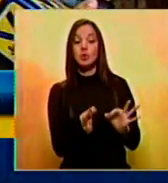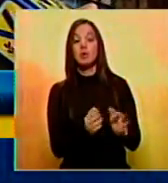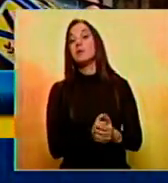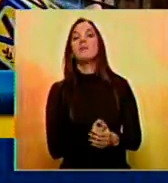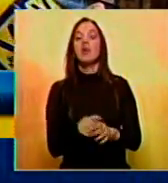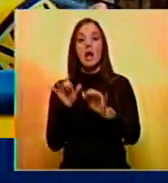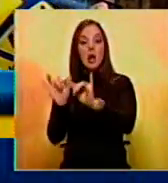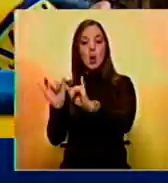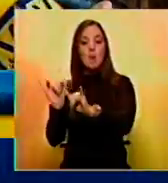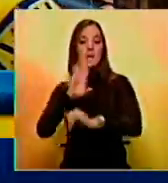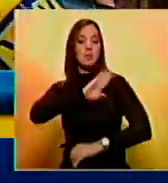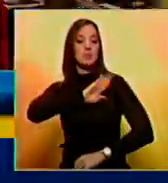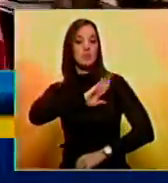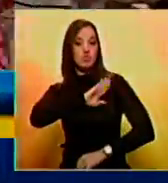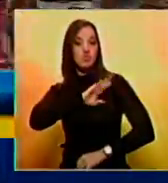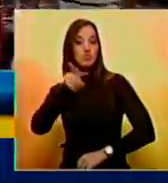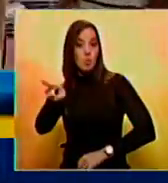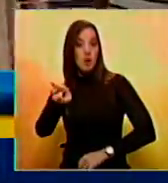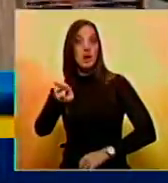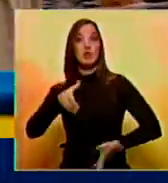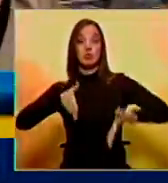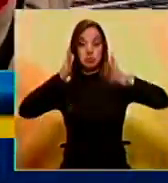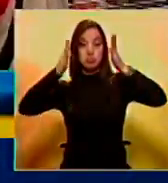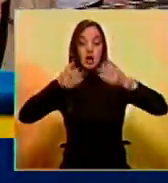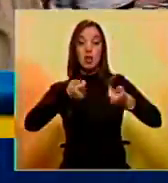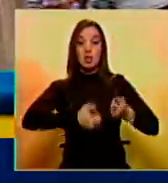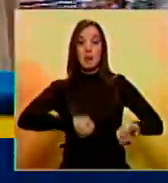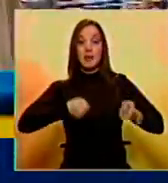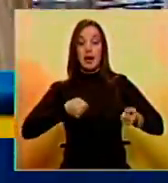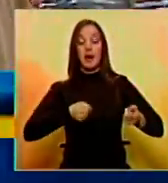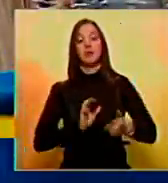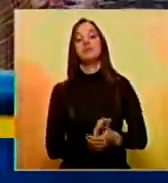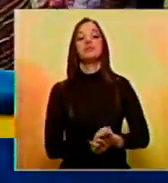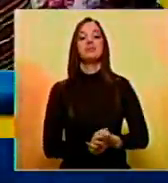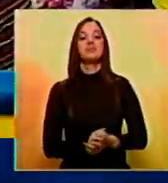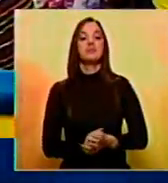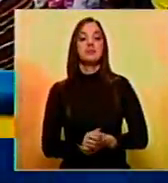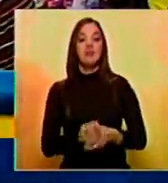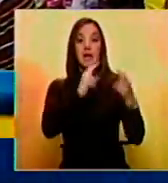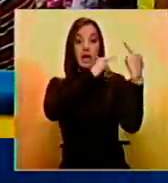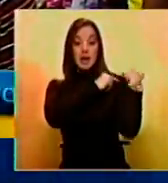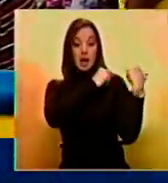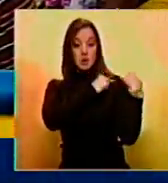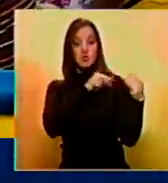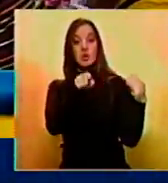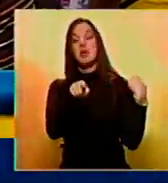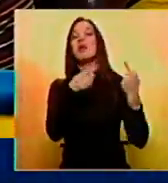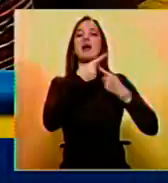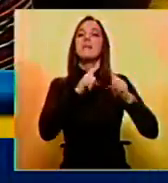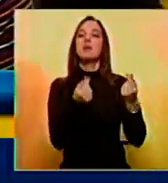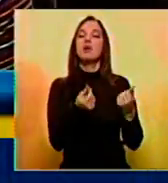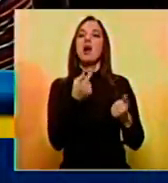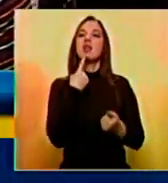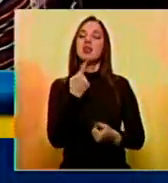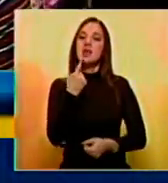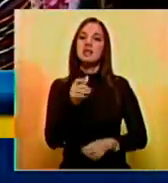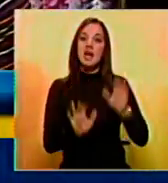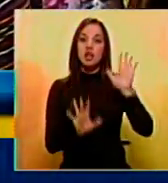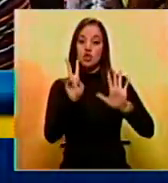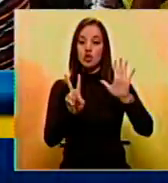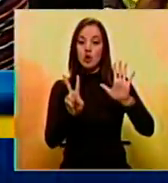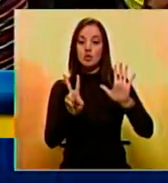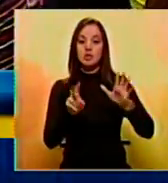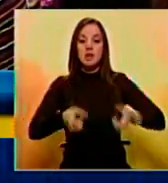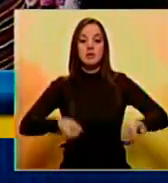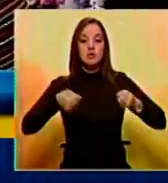los propietarios del establecimiento. Autoridades de la Superintendencia de Precios Justos destacaron que ya 12 supermercados y una